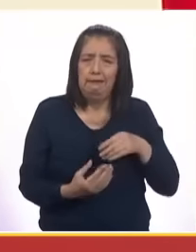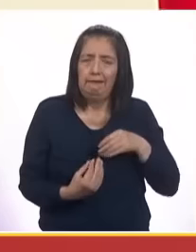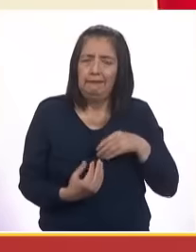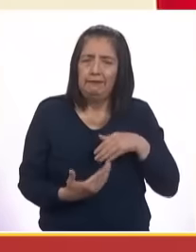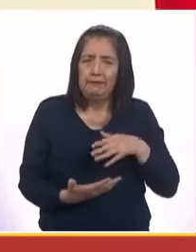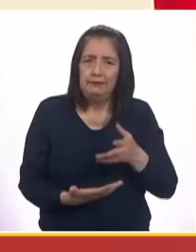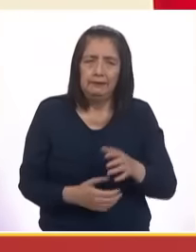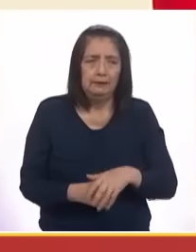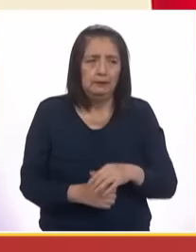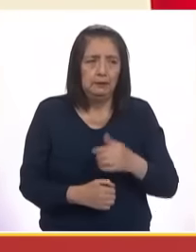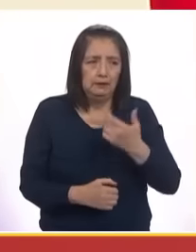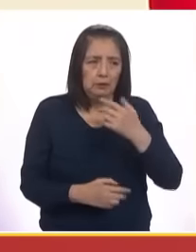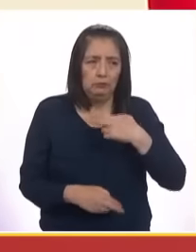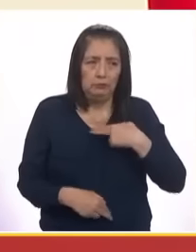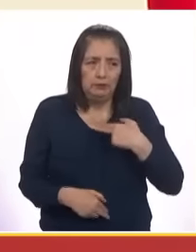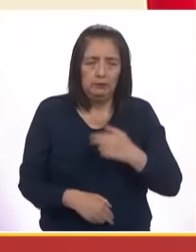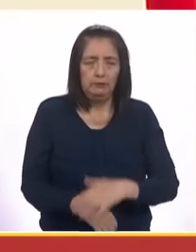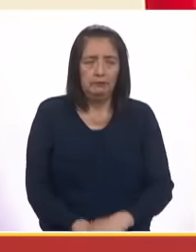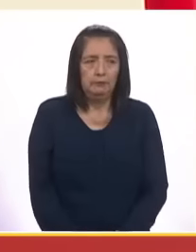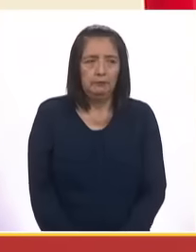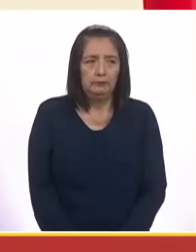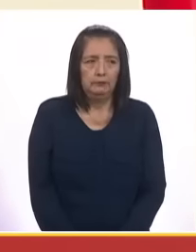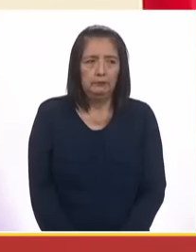fragilidad del ser humano.